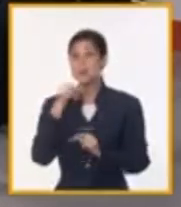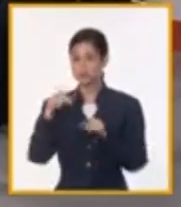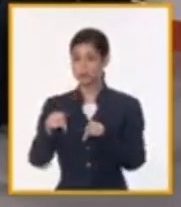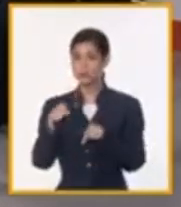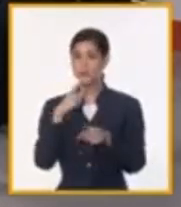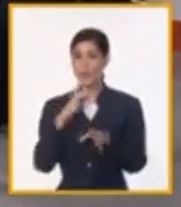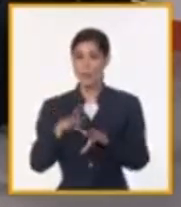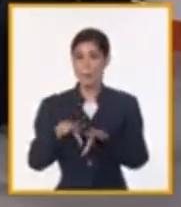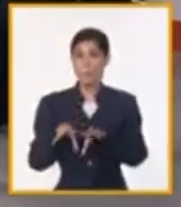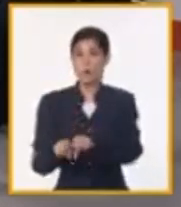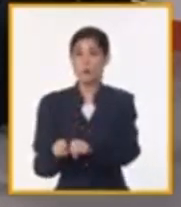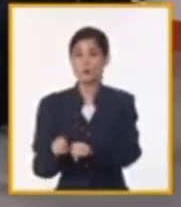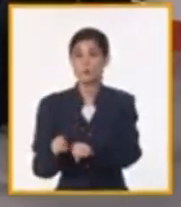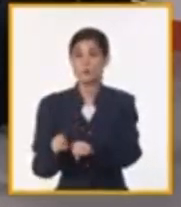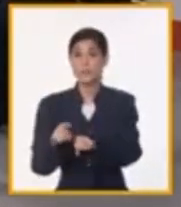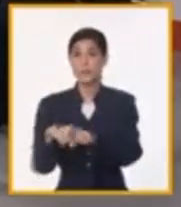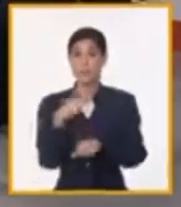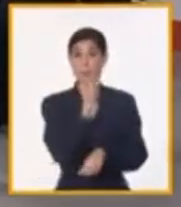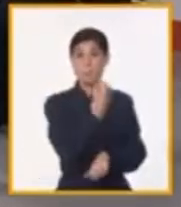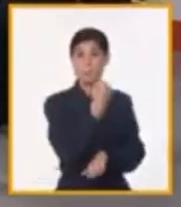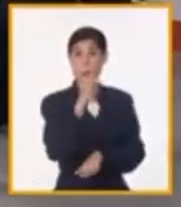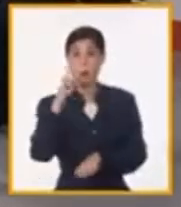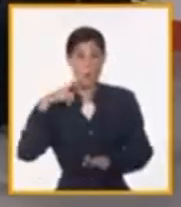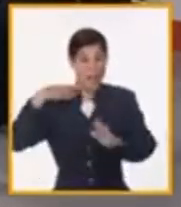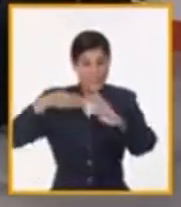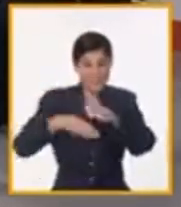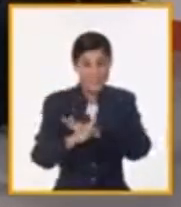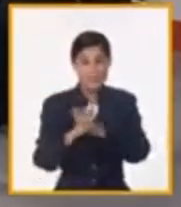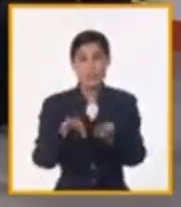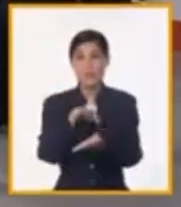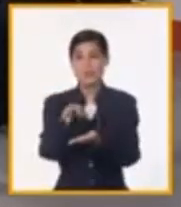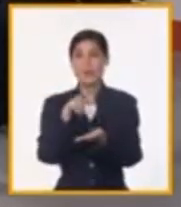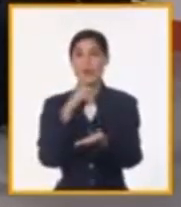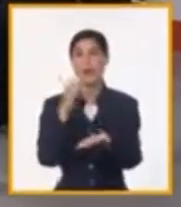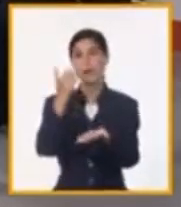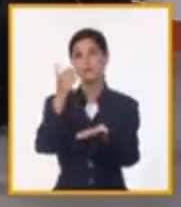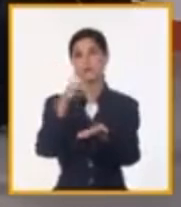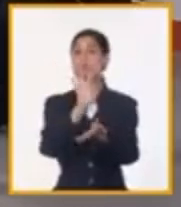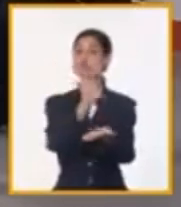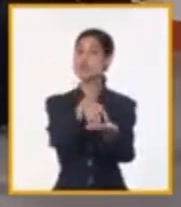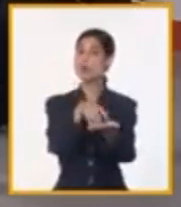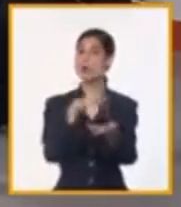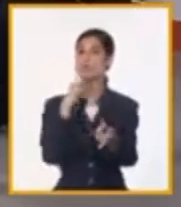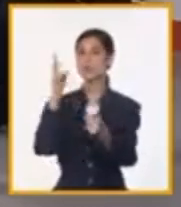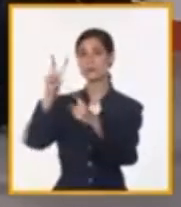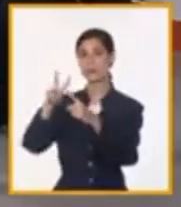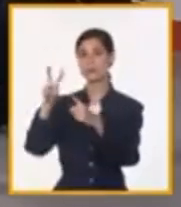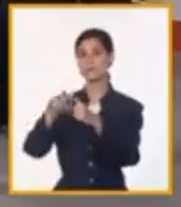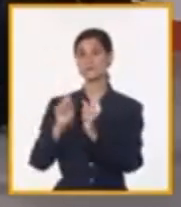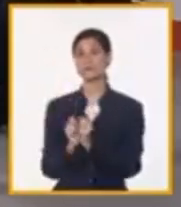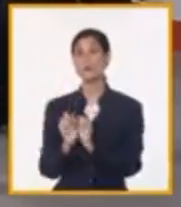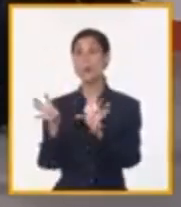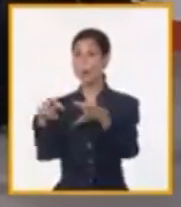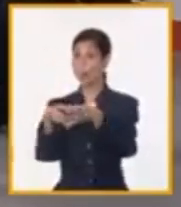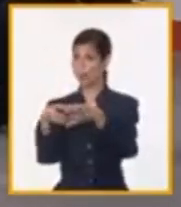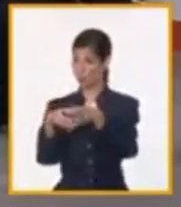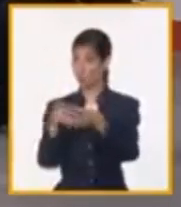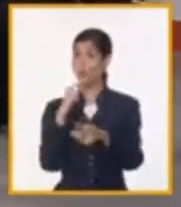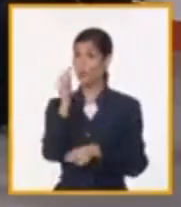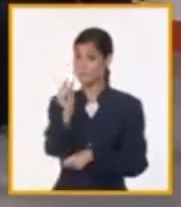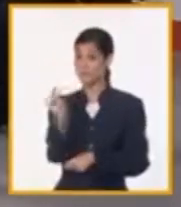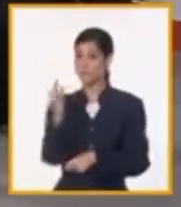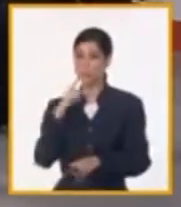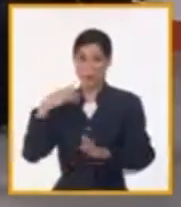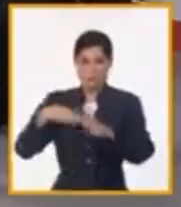asalto un un canal de televisión eh Y asesinaron recientemente a la creo que la directora de la cárcel más